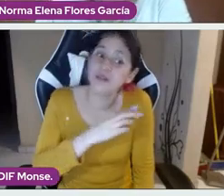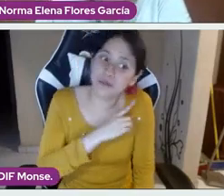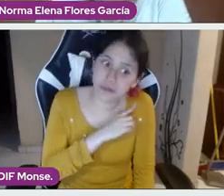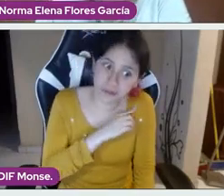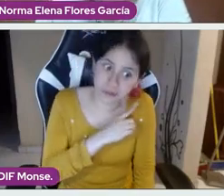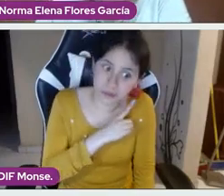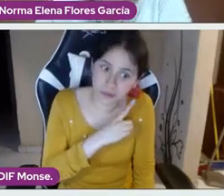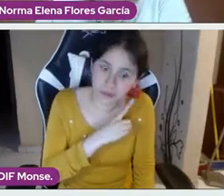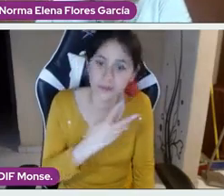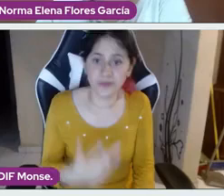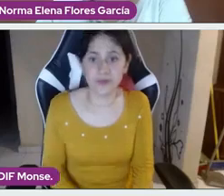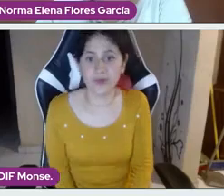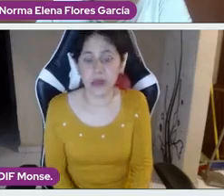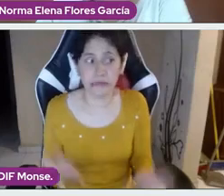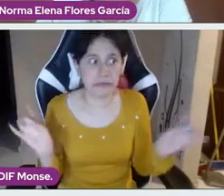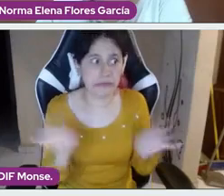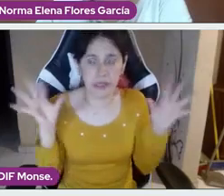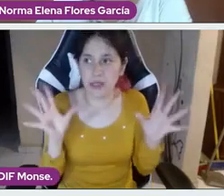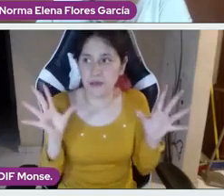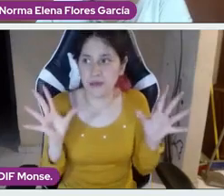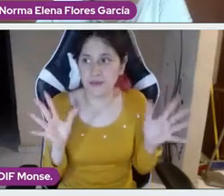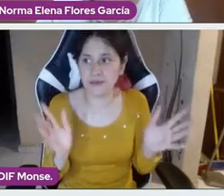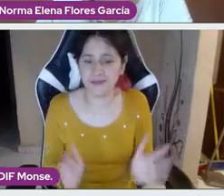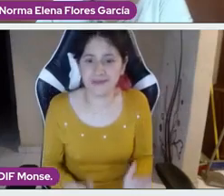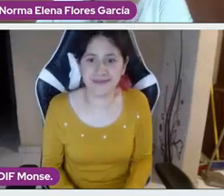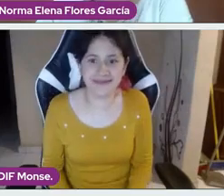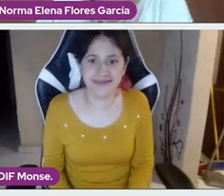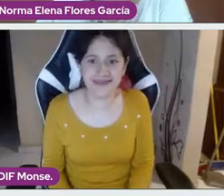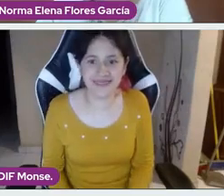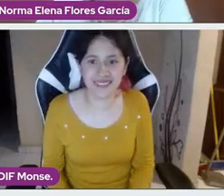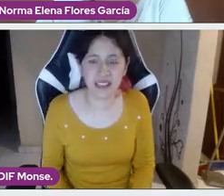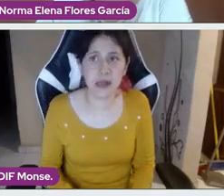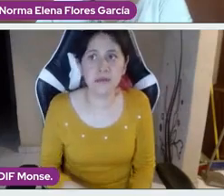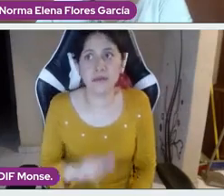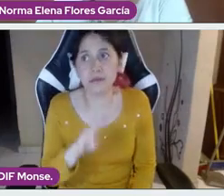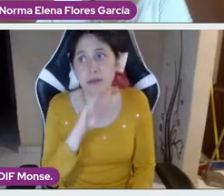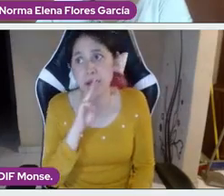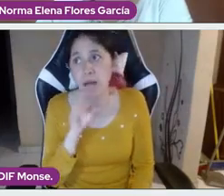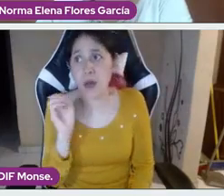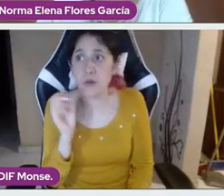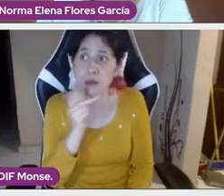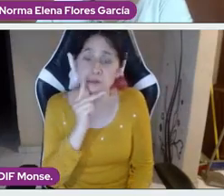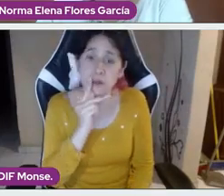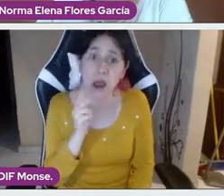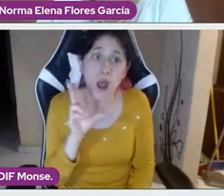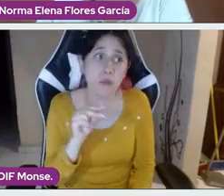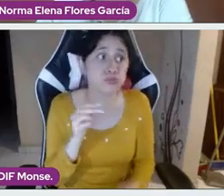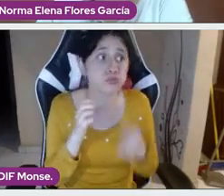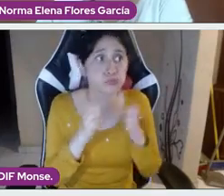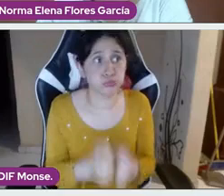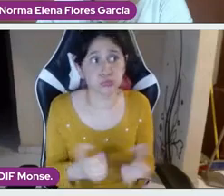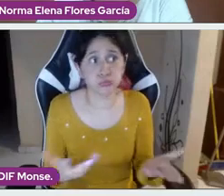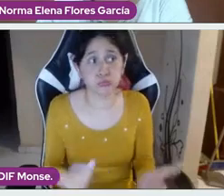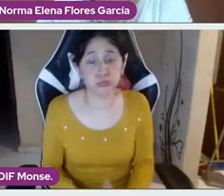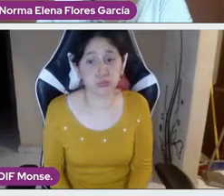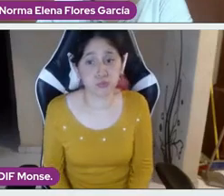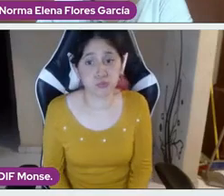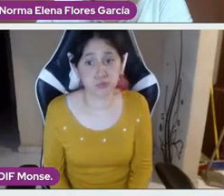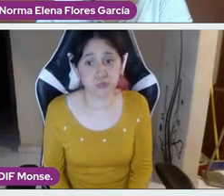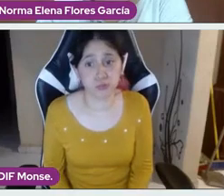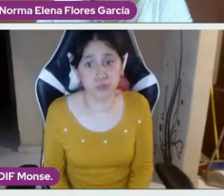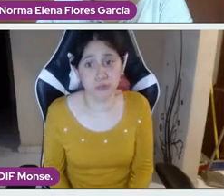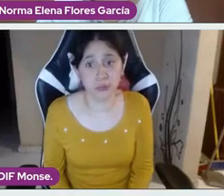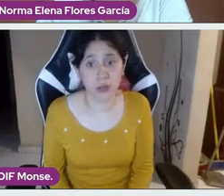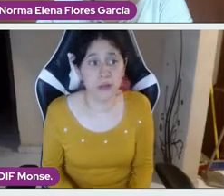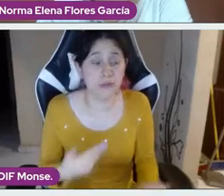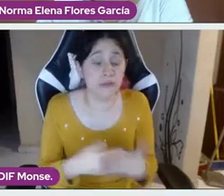repente escuchamos, ¿no? No eres mi papá, ¿no? O ya no está mi papá. ¿Por qué? Porque se asumen roles que no estaban